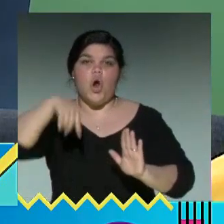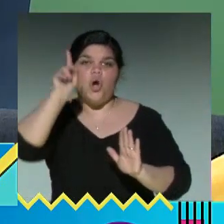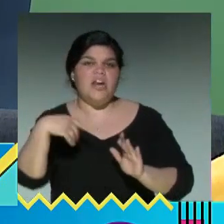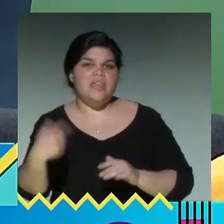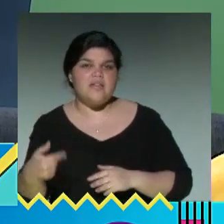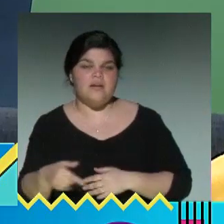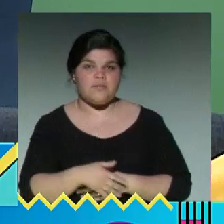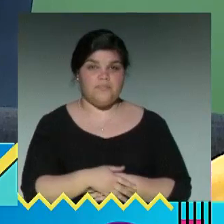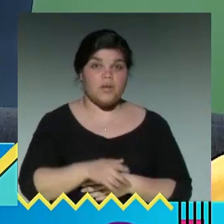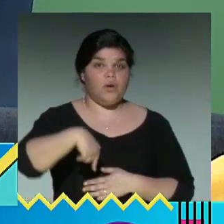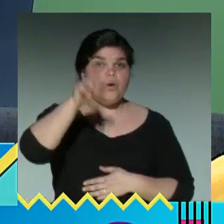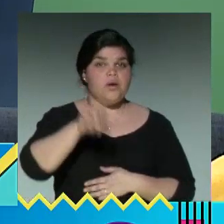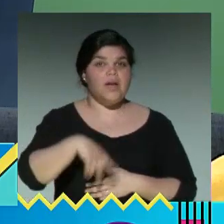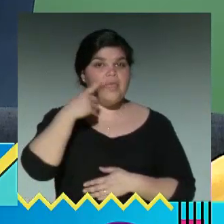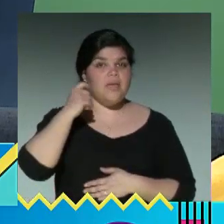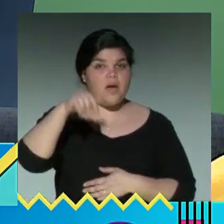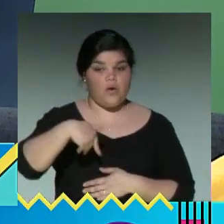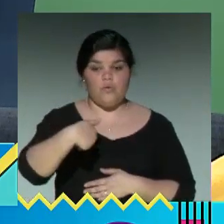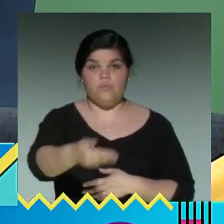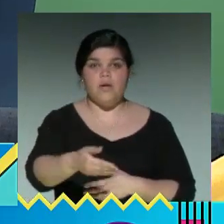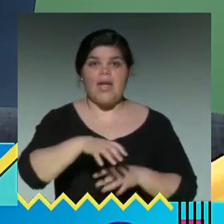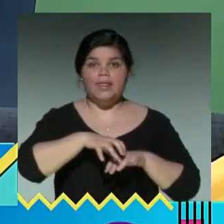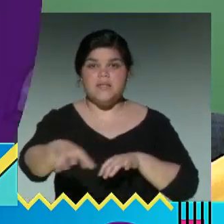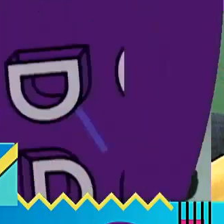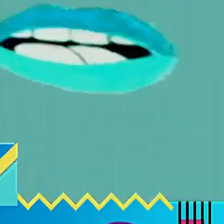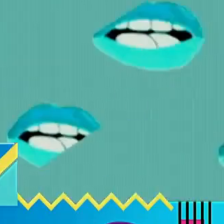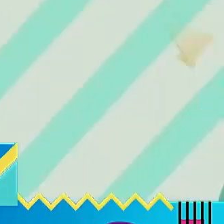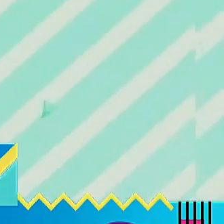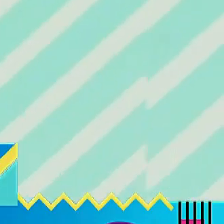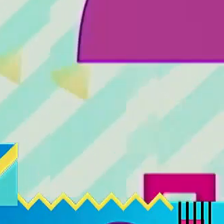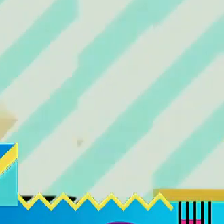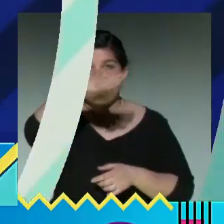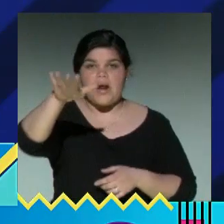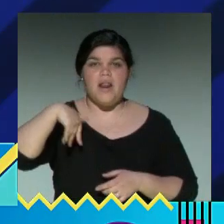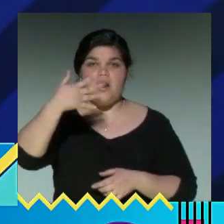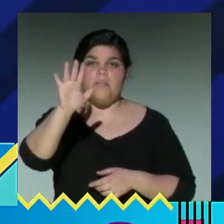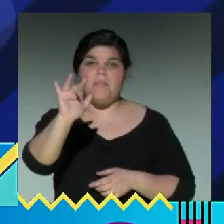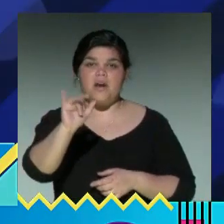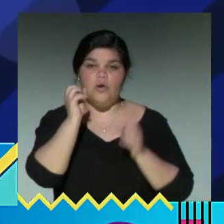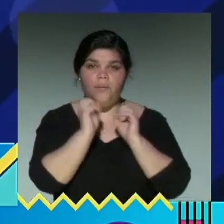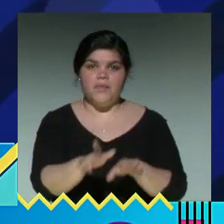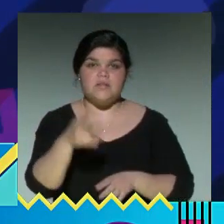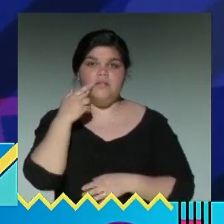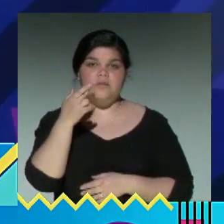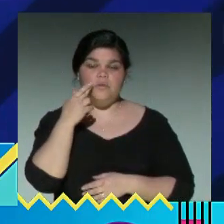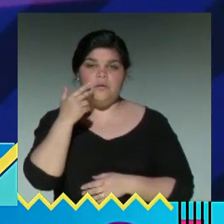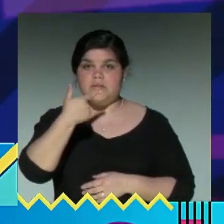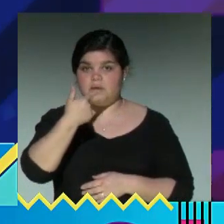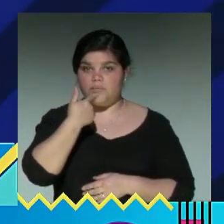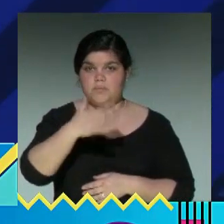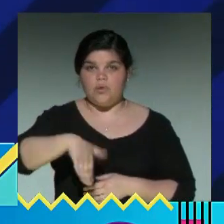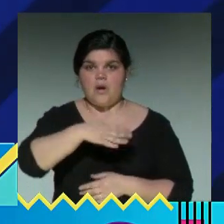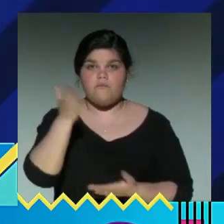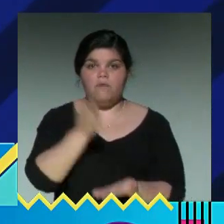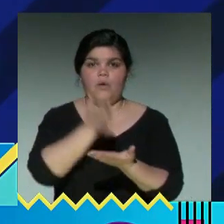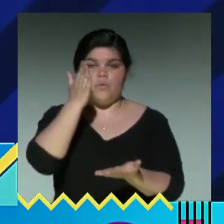a ir a las jornadas del día de hoy porque si vienen unas jornadas de extensión rural que arrancan este miércoles 19 de septiembre en la Facultad de Ciencias